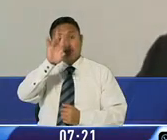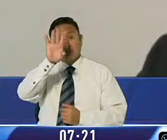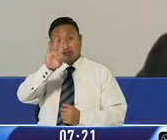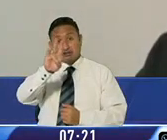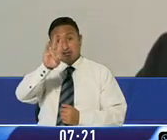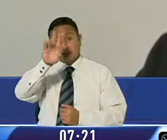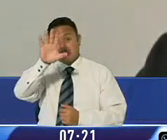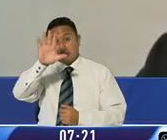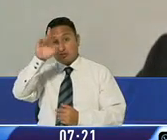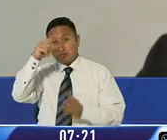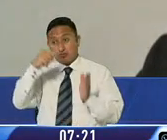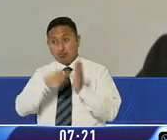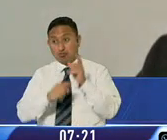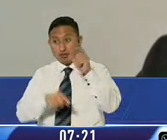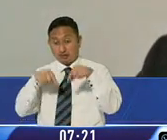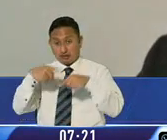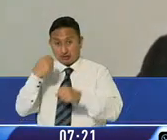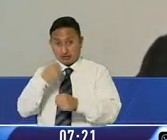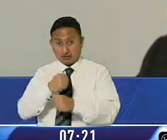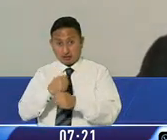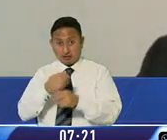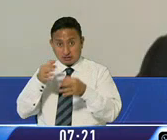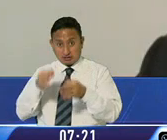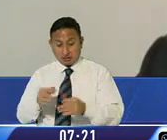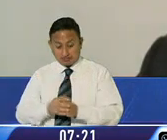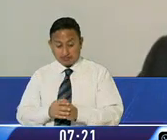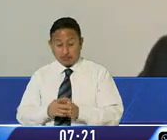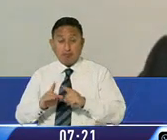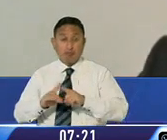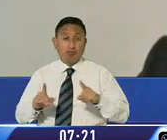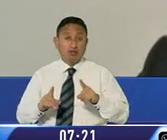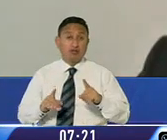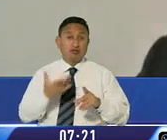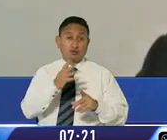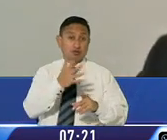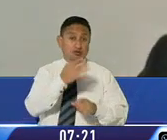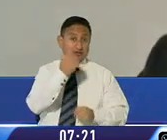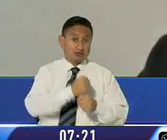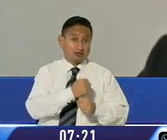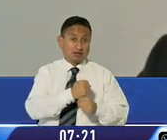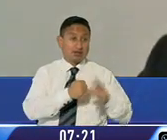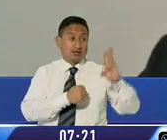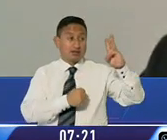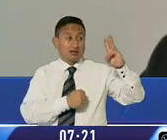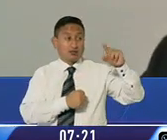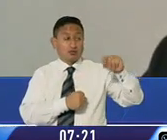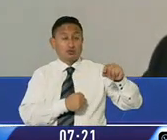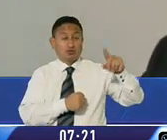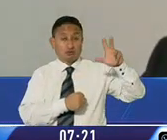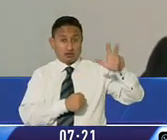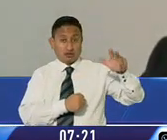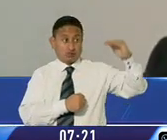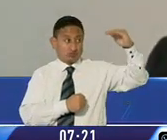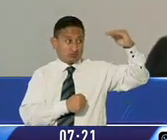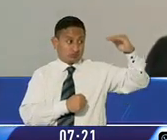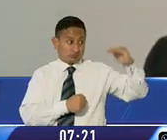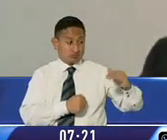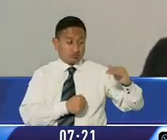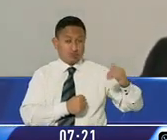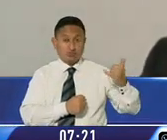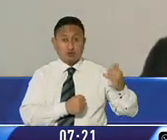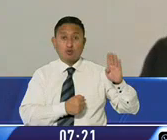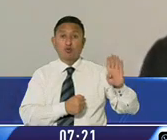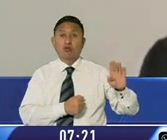adecuados. Simultáneamente, la tasa del desempleo se reduce del 6,3% en mayo del 2021